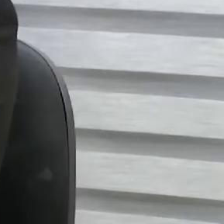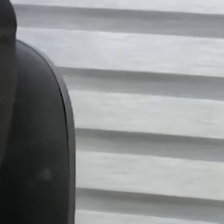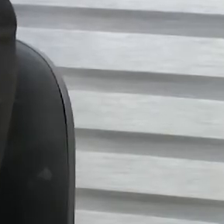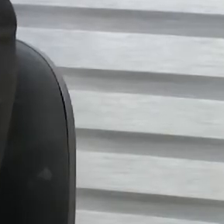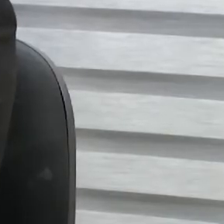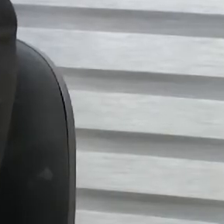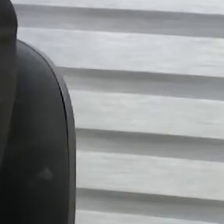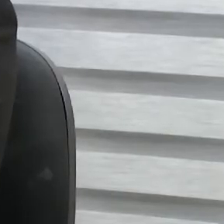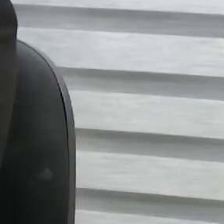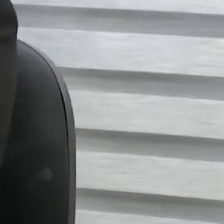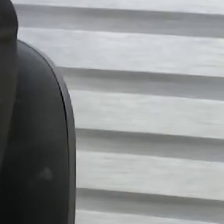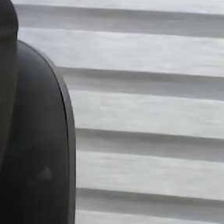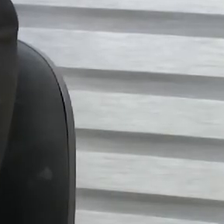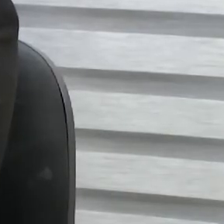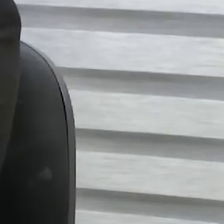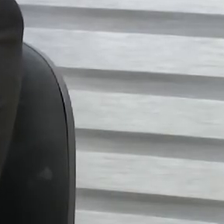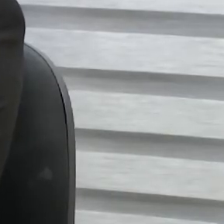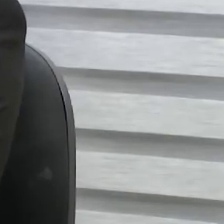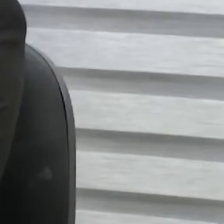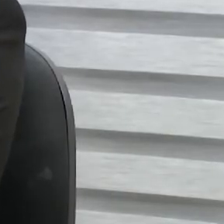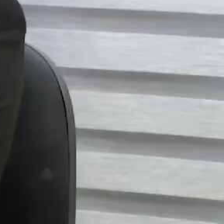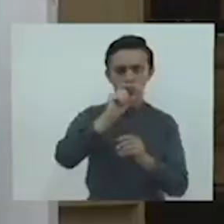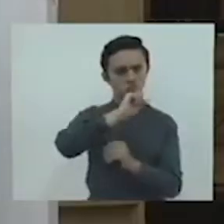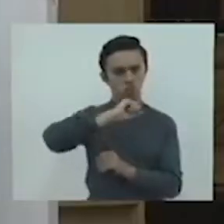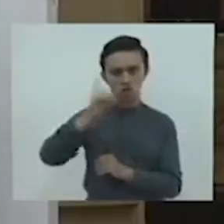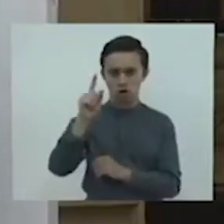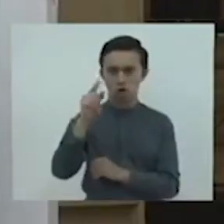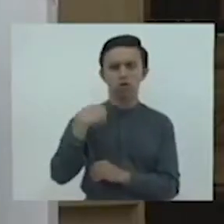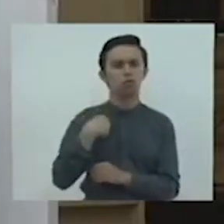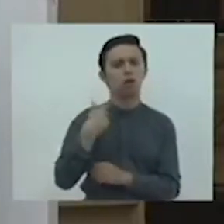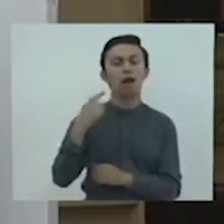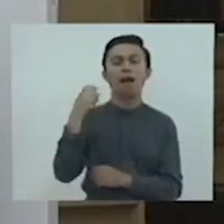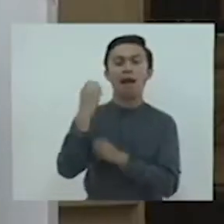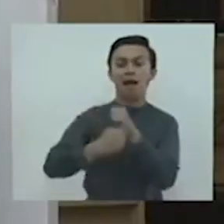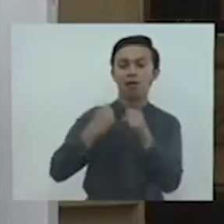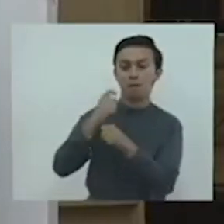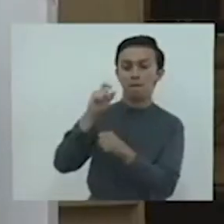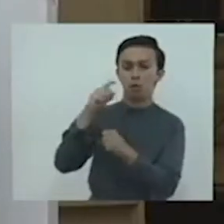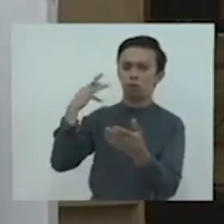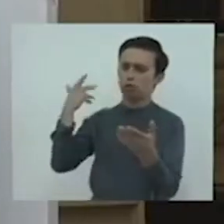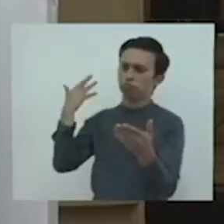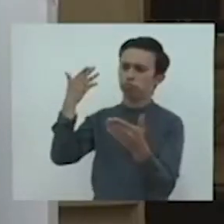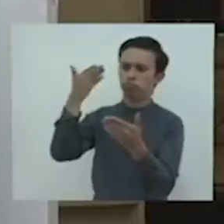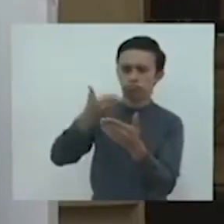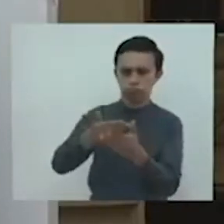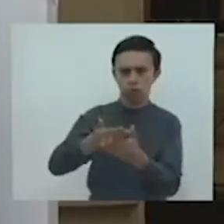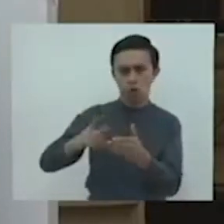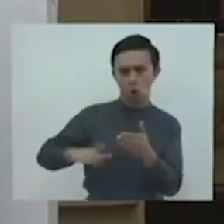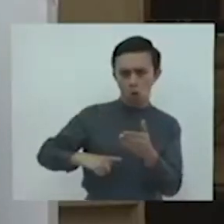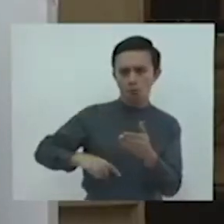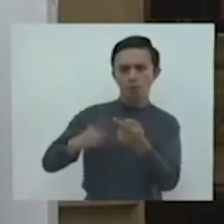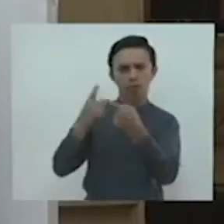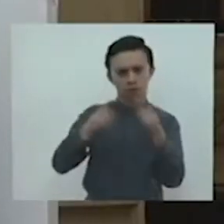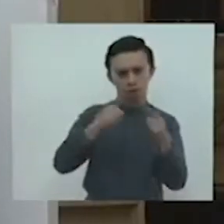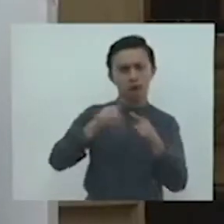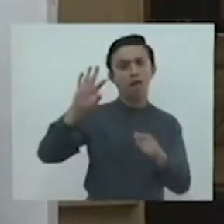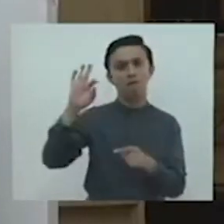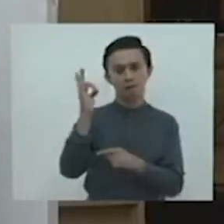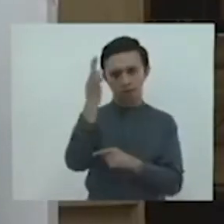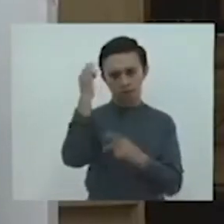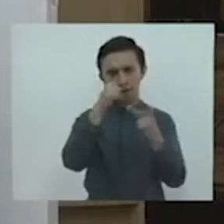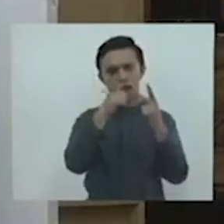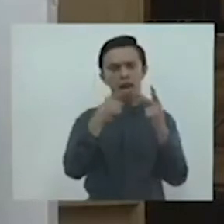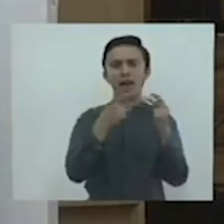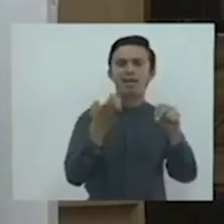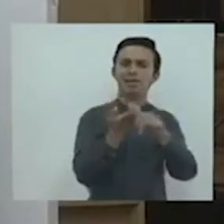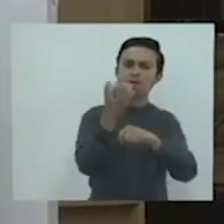dos, tres coscorrones, sobre todo a María Alemán, que es la que le ha estado tirando más durante todo este proceso de campañas.